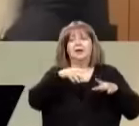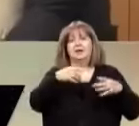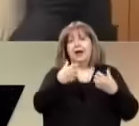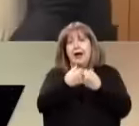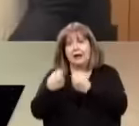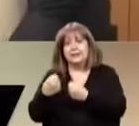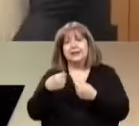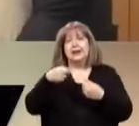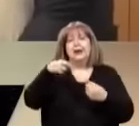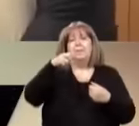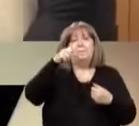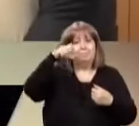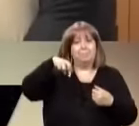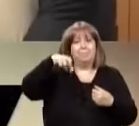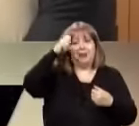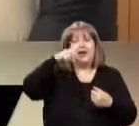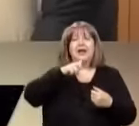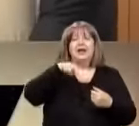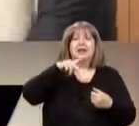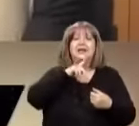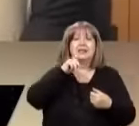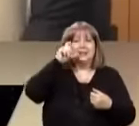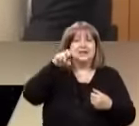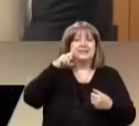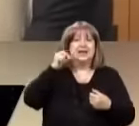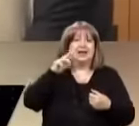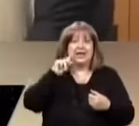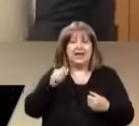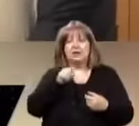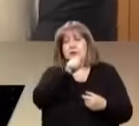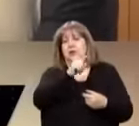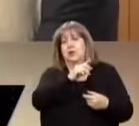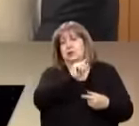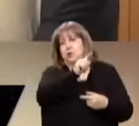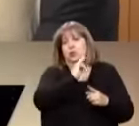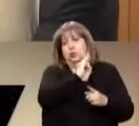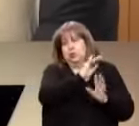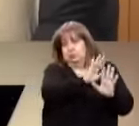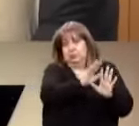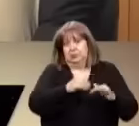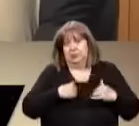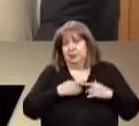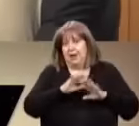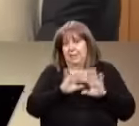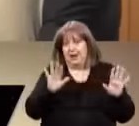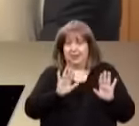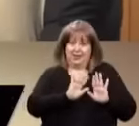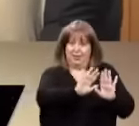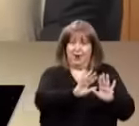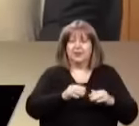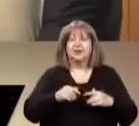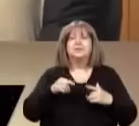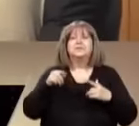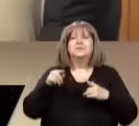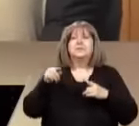invocar. ¿Con los fiscales es la causa más difícil quizás les haya tocado trabajar? Es una de las causas más difíciles, efectivamente, hemos intervenido en algún que otro